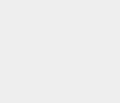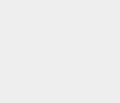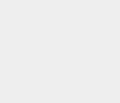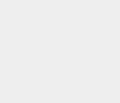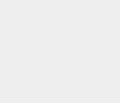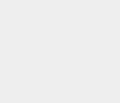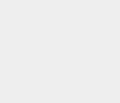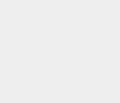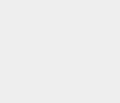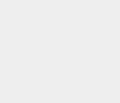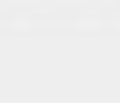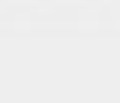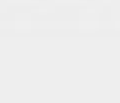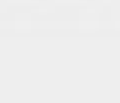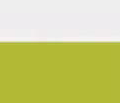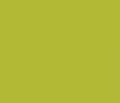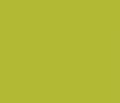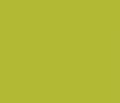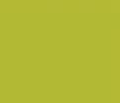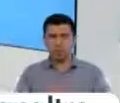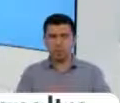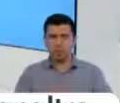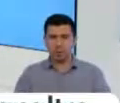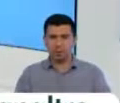canal draw tocón